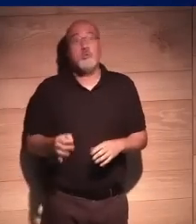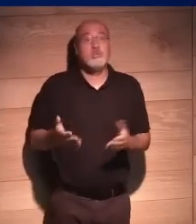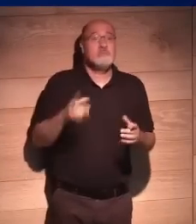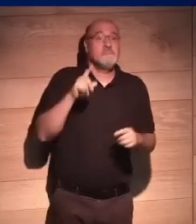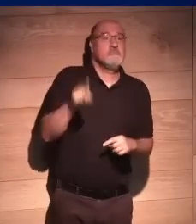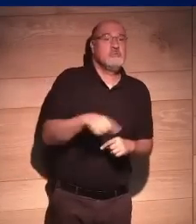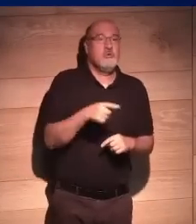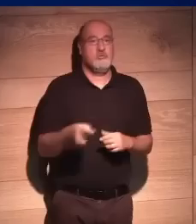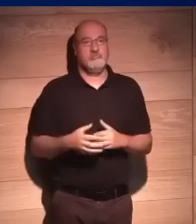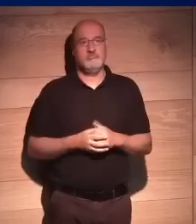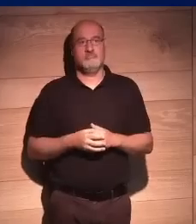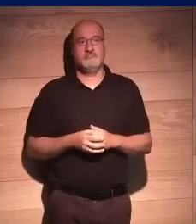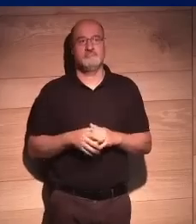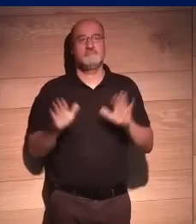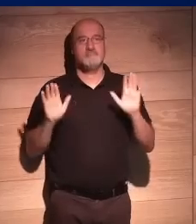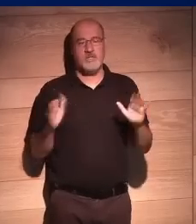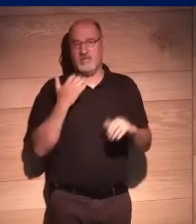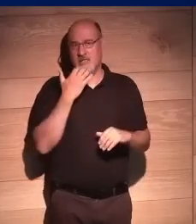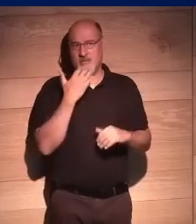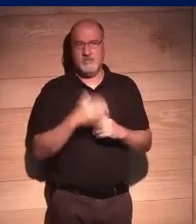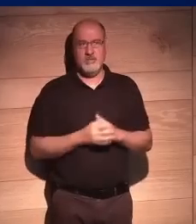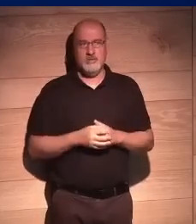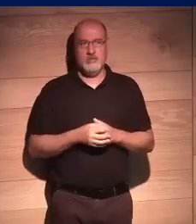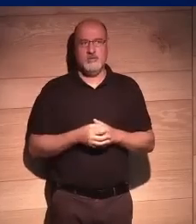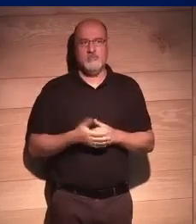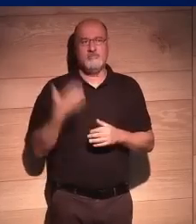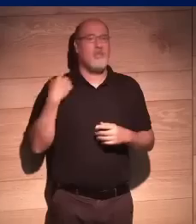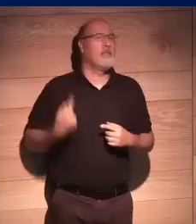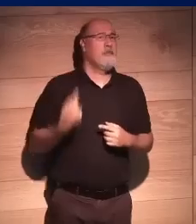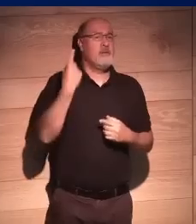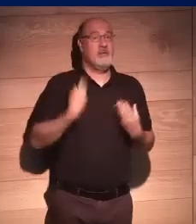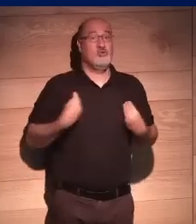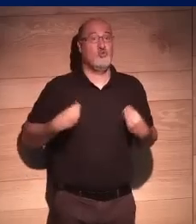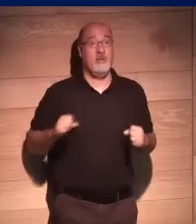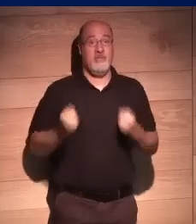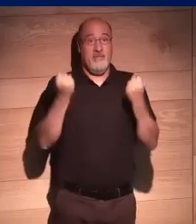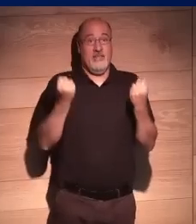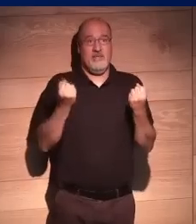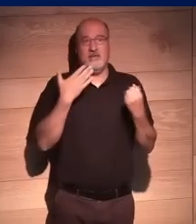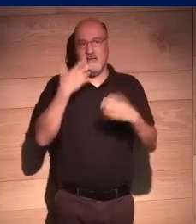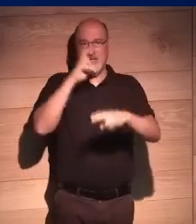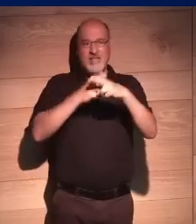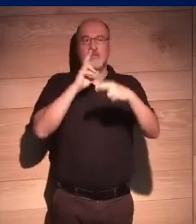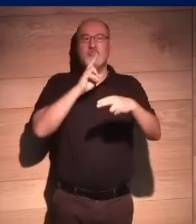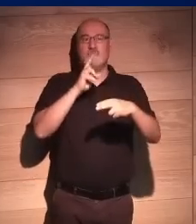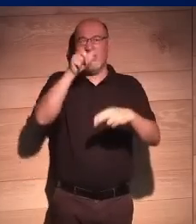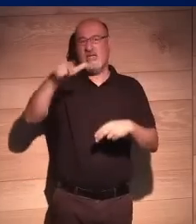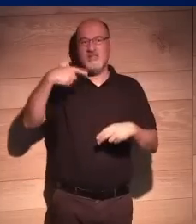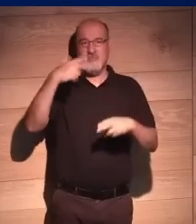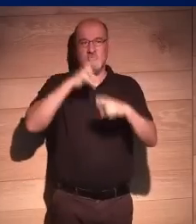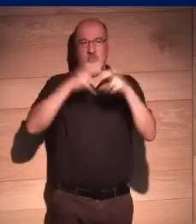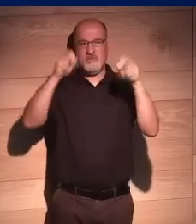no, pero, por ejemplo, antes lo hablamos del primer Supervivientes, cuando de verdad eran anónimos que se iban a una isla, de